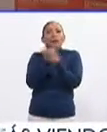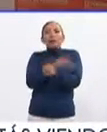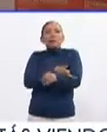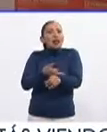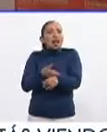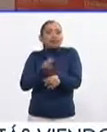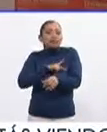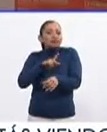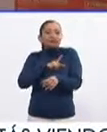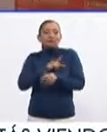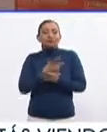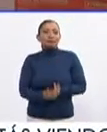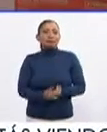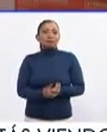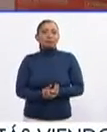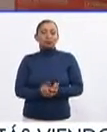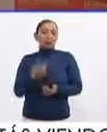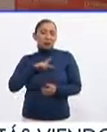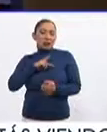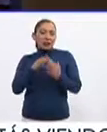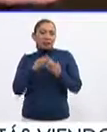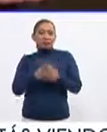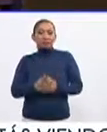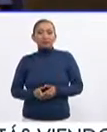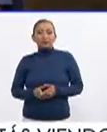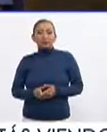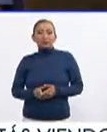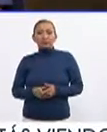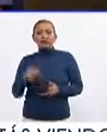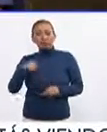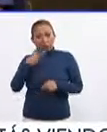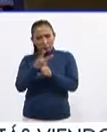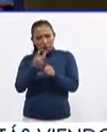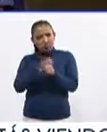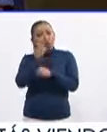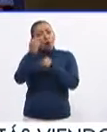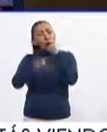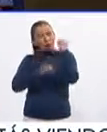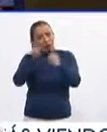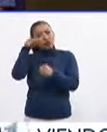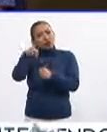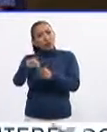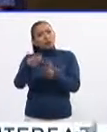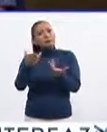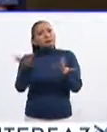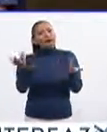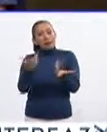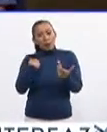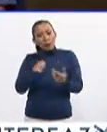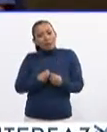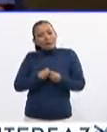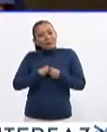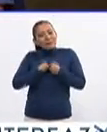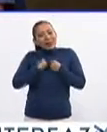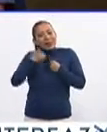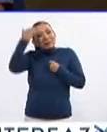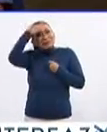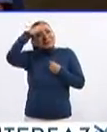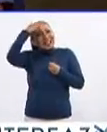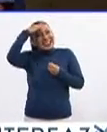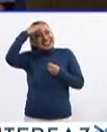familia y pues mi casa. Les invito a una obra que les va a hacer vivir una